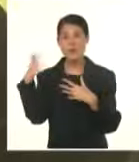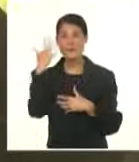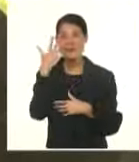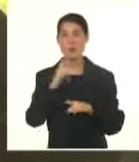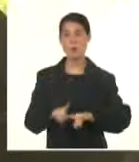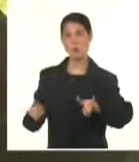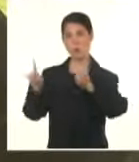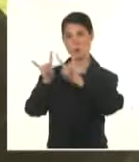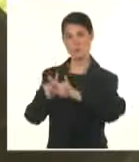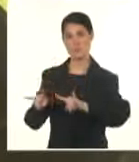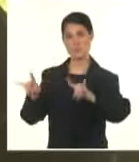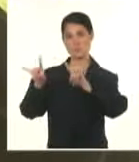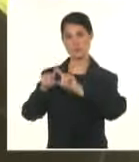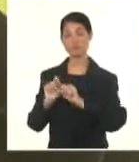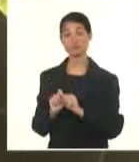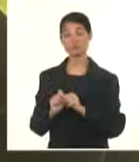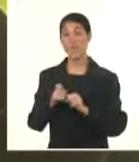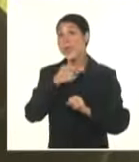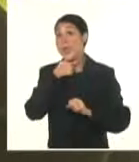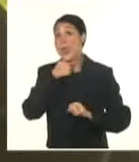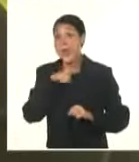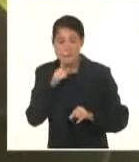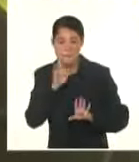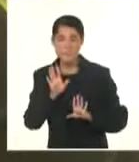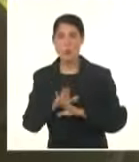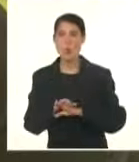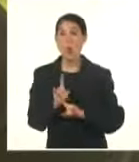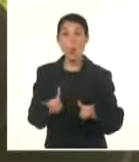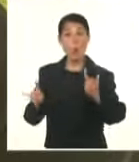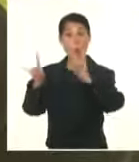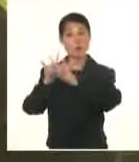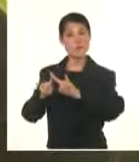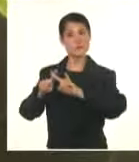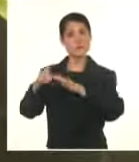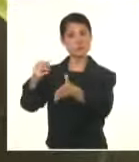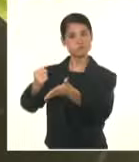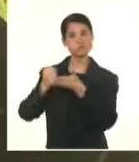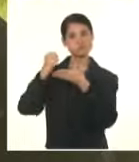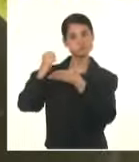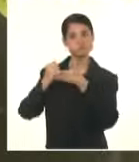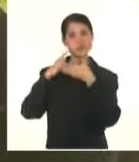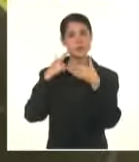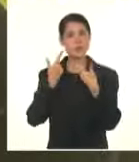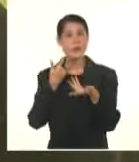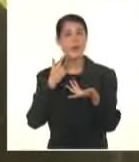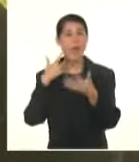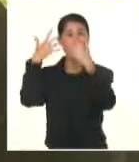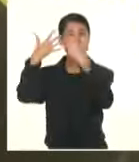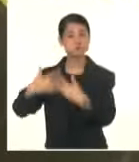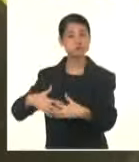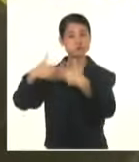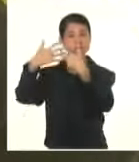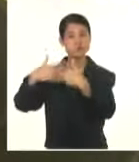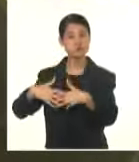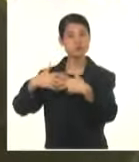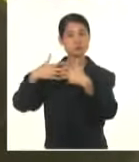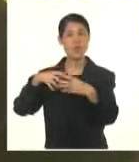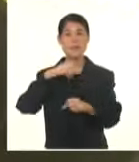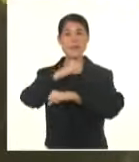capacitados para el mejoramiento en la producción de los quesos, el manejo de los